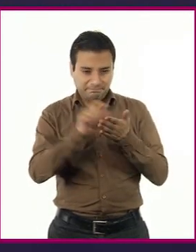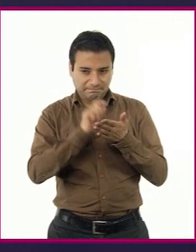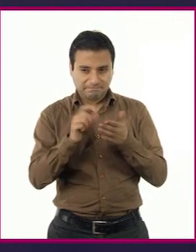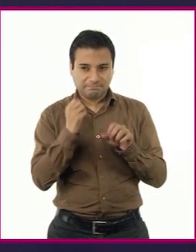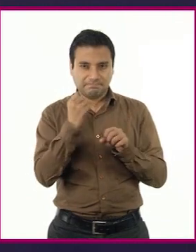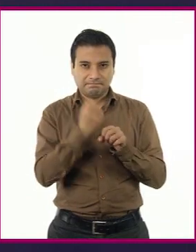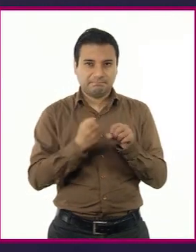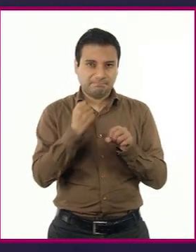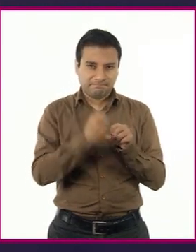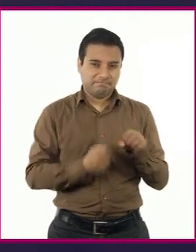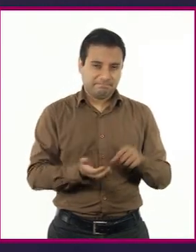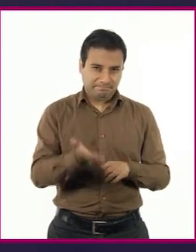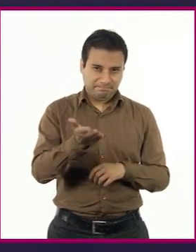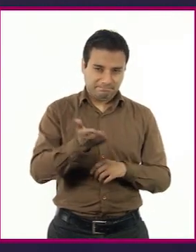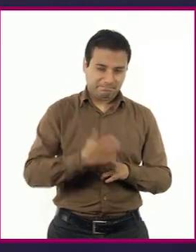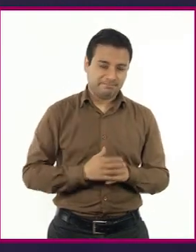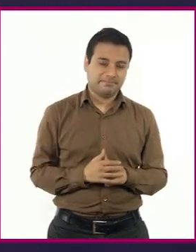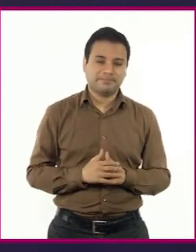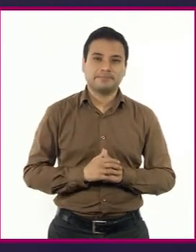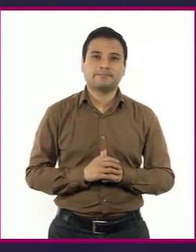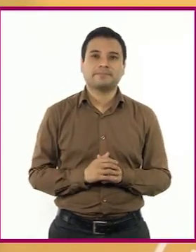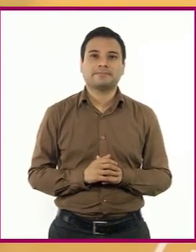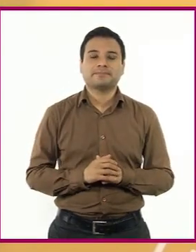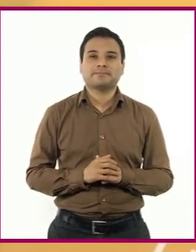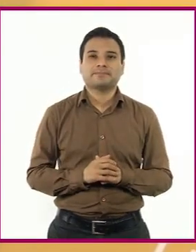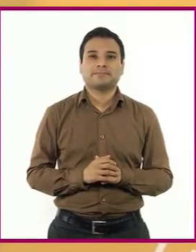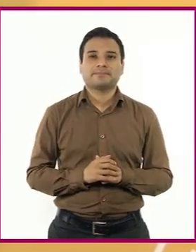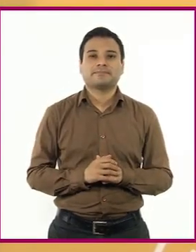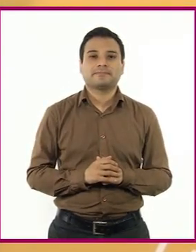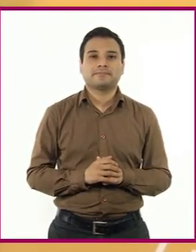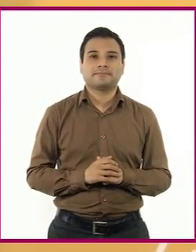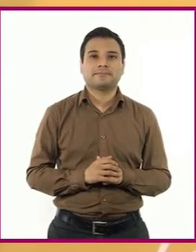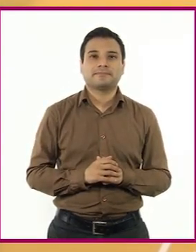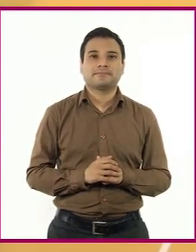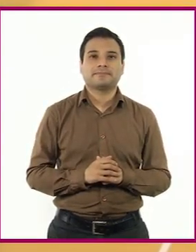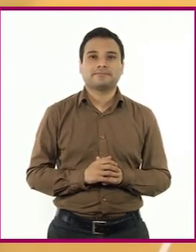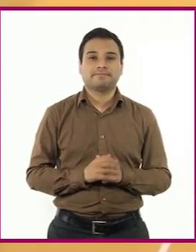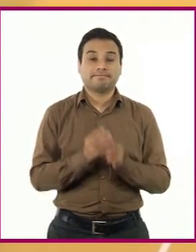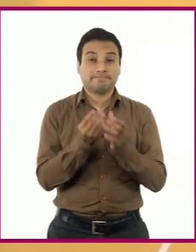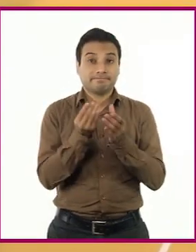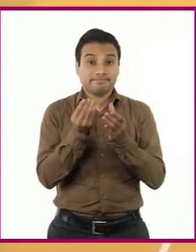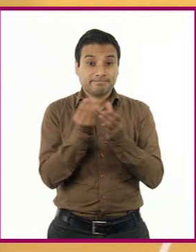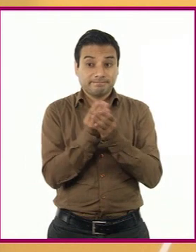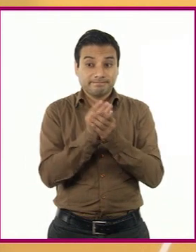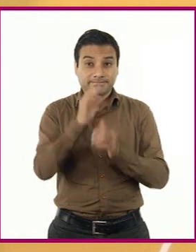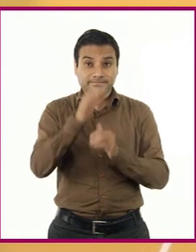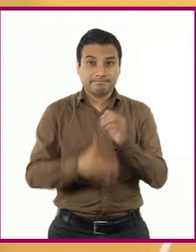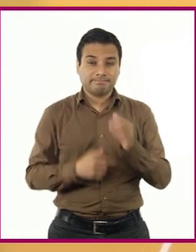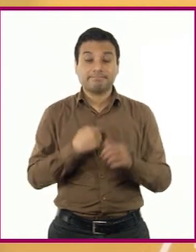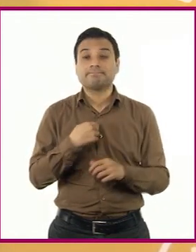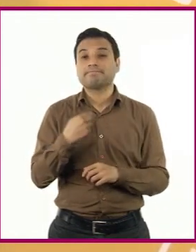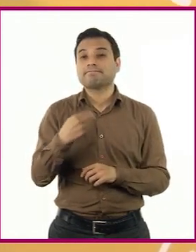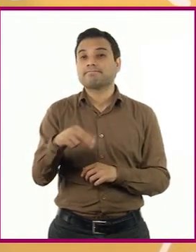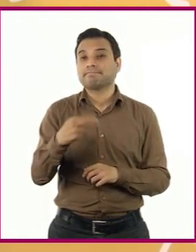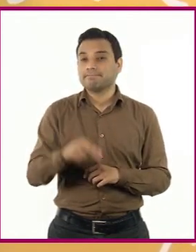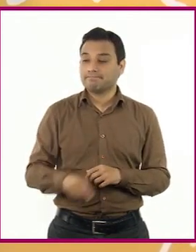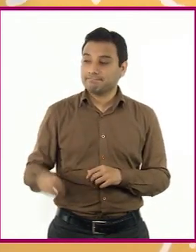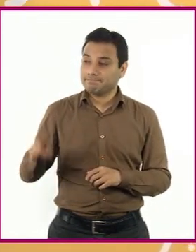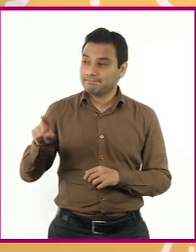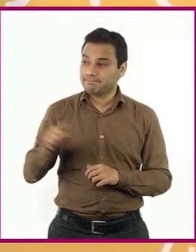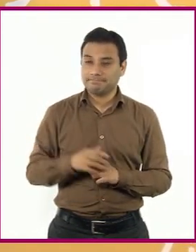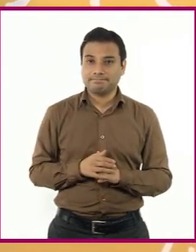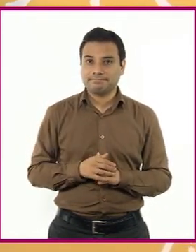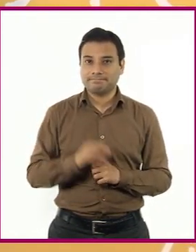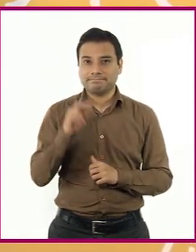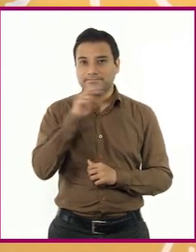de aprendizaje a distancia. Finalizamos. Soy la maestra Isabel Mejía. Pronto